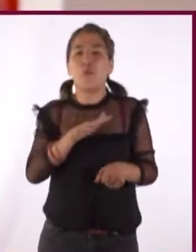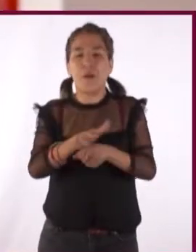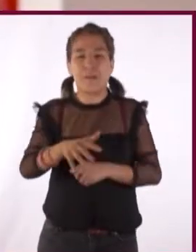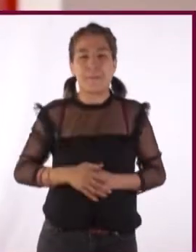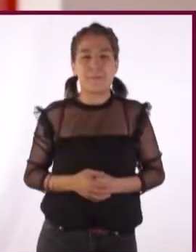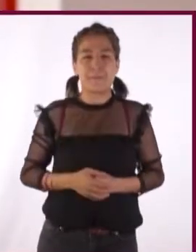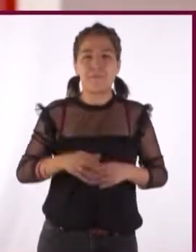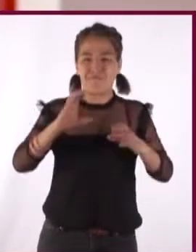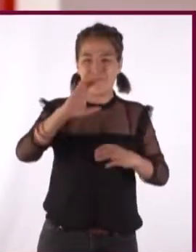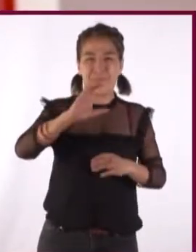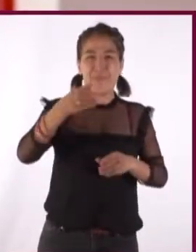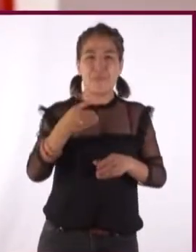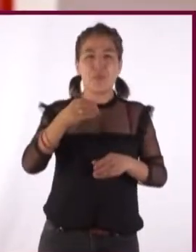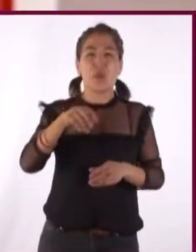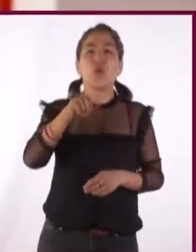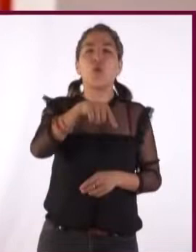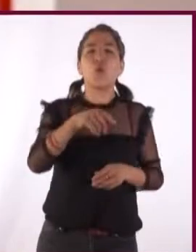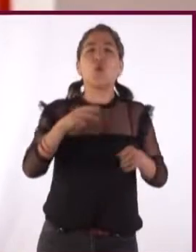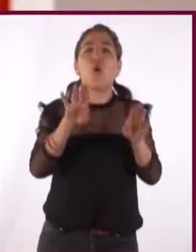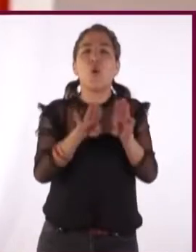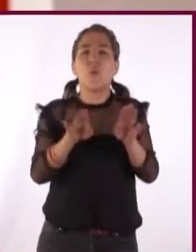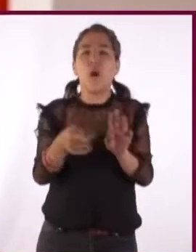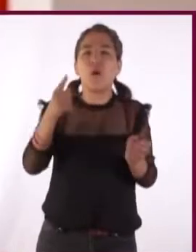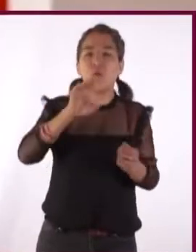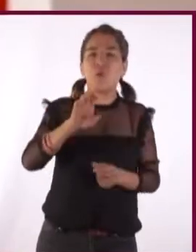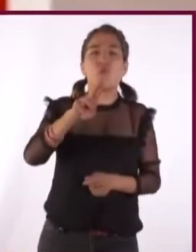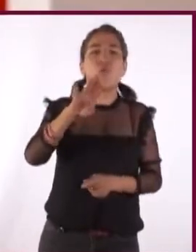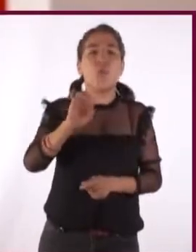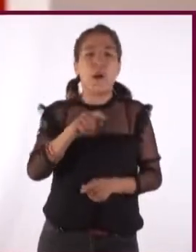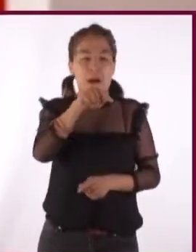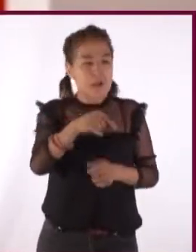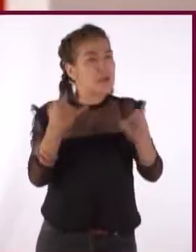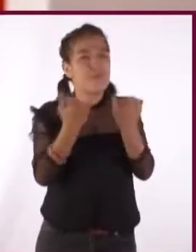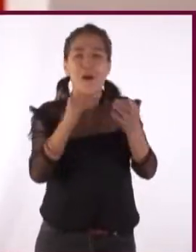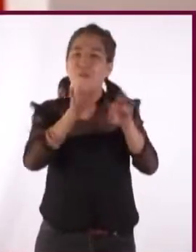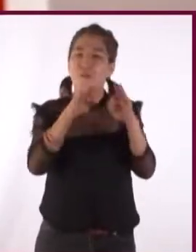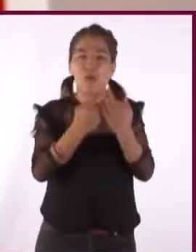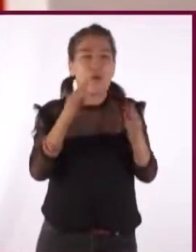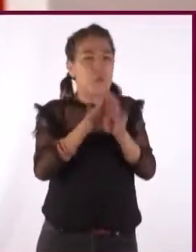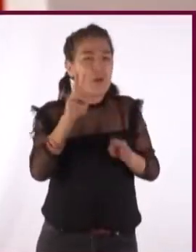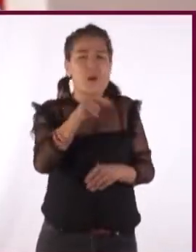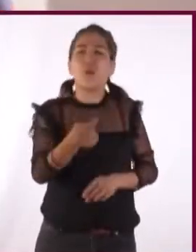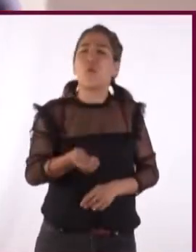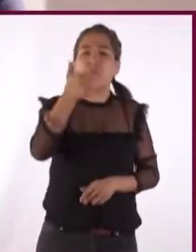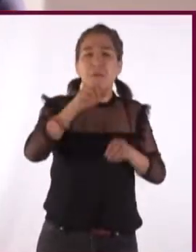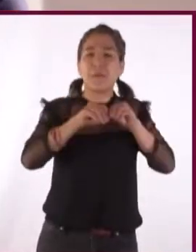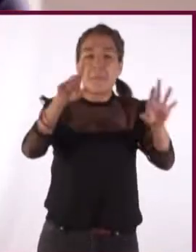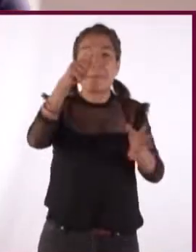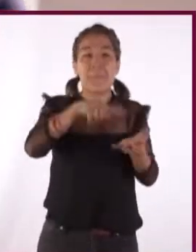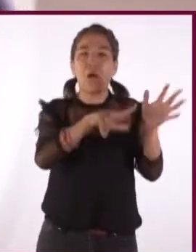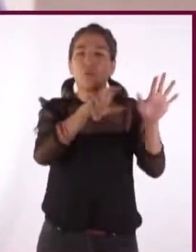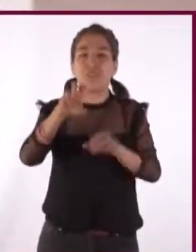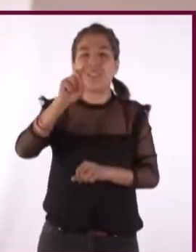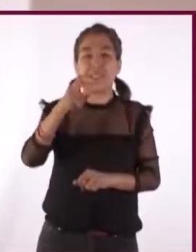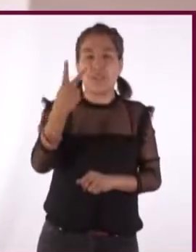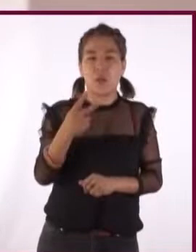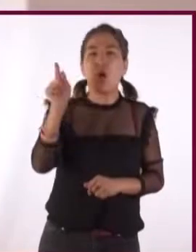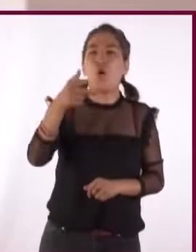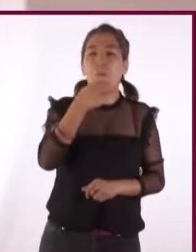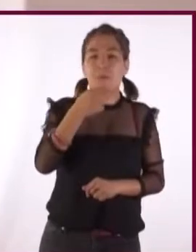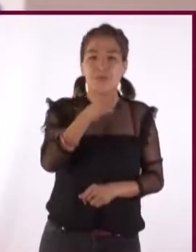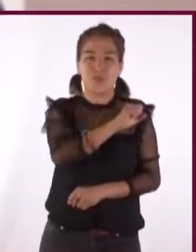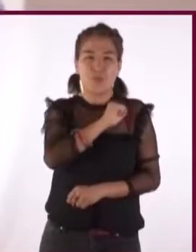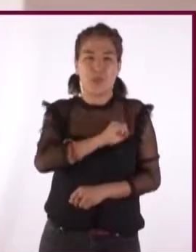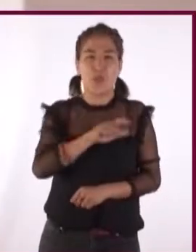ópticas es el cubo de Necker. Esta ilusión óptica fue publicada por primera vez en 1832 por el